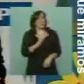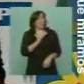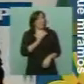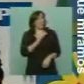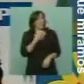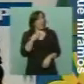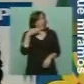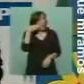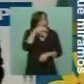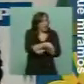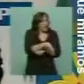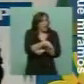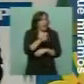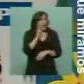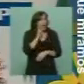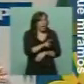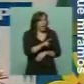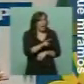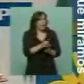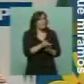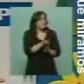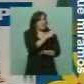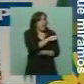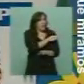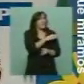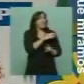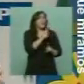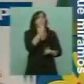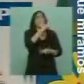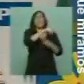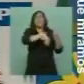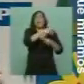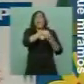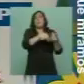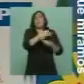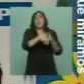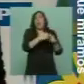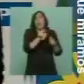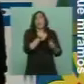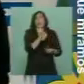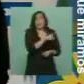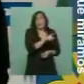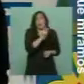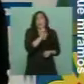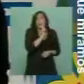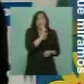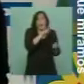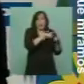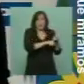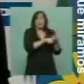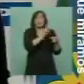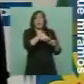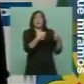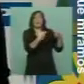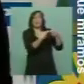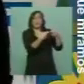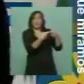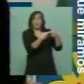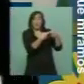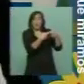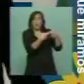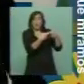año 2008 un familiar suyo su mujer y un socio